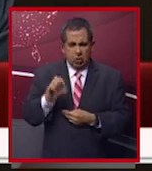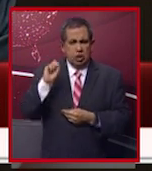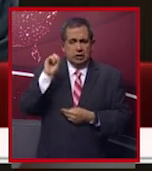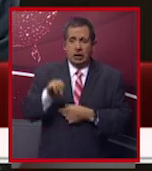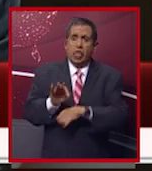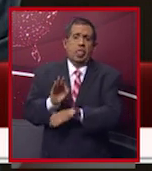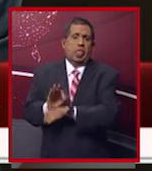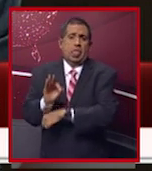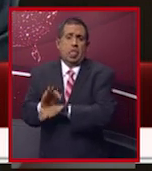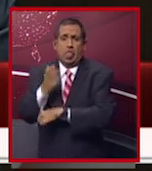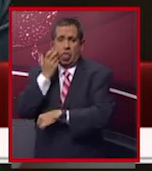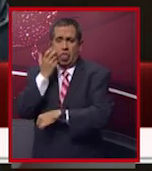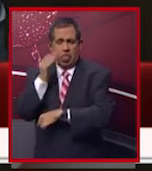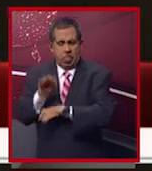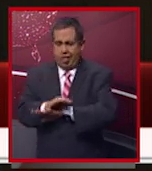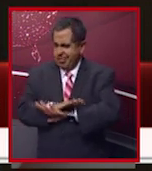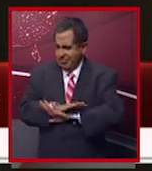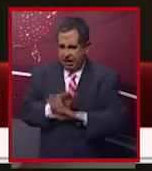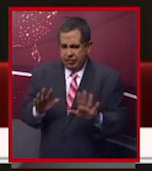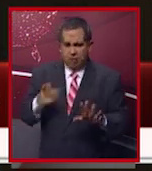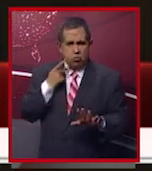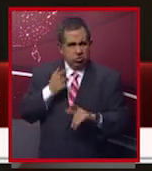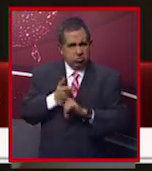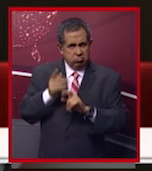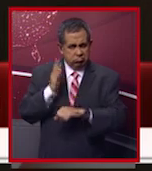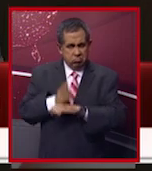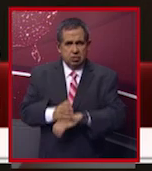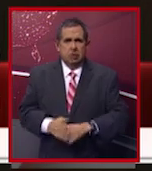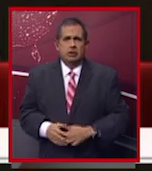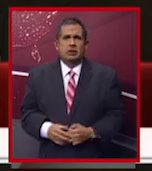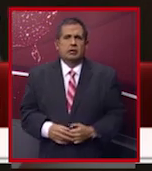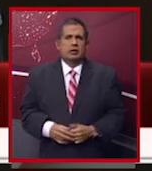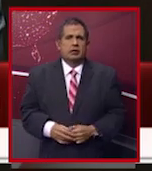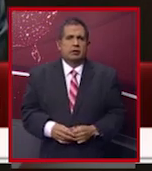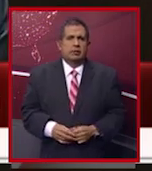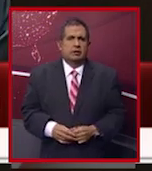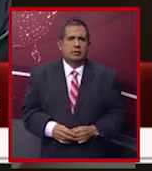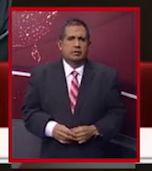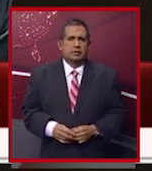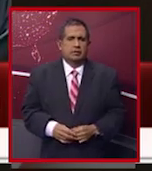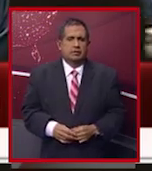sin protección para los políticos.